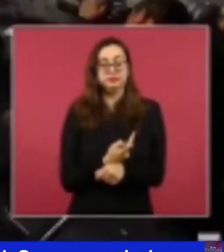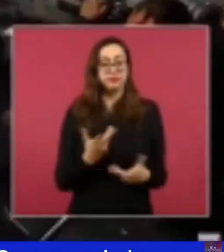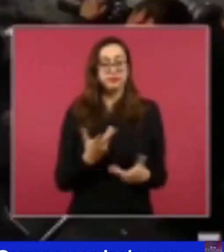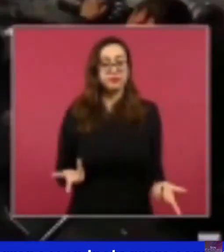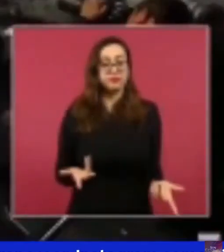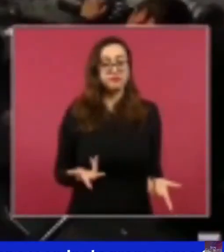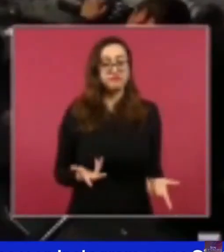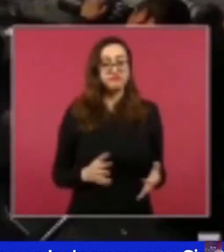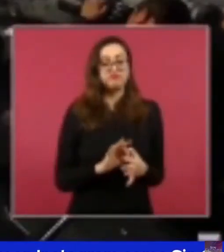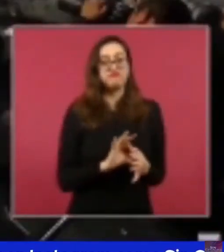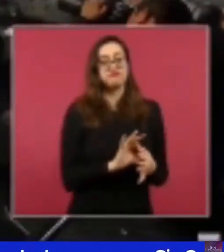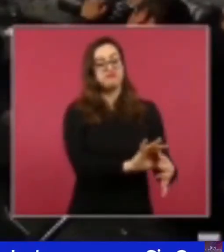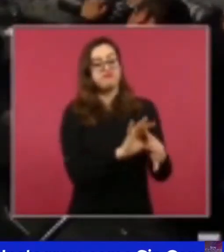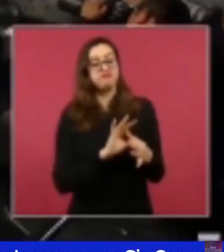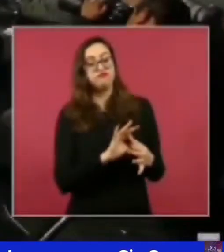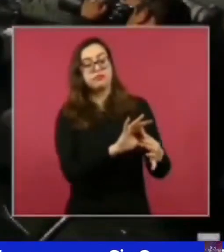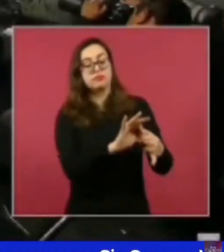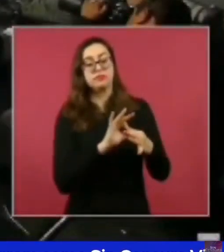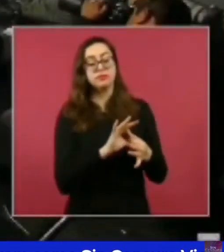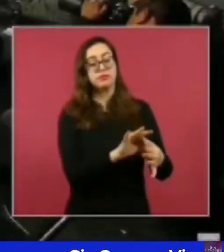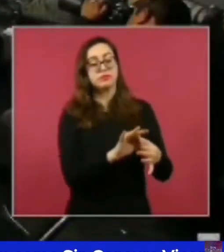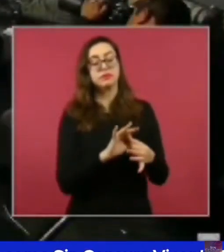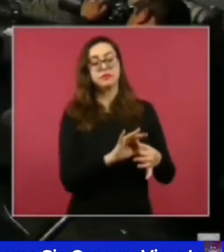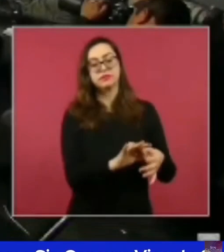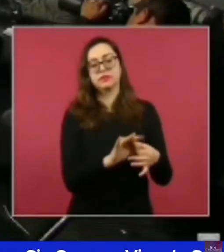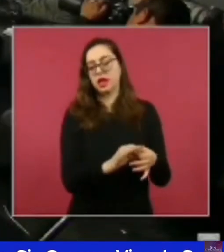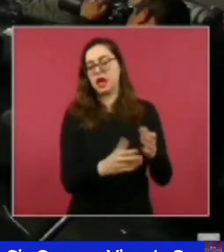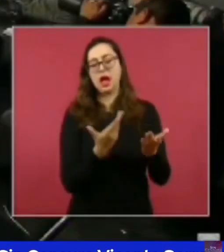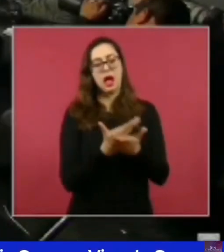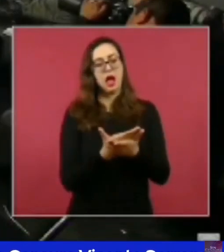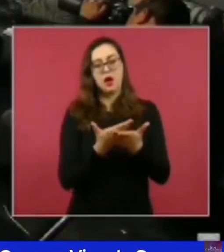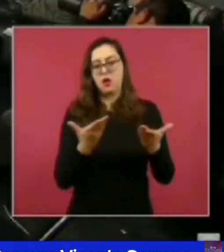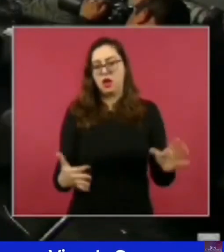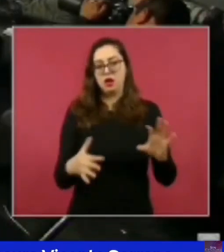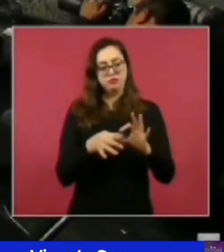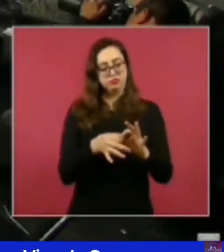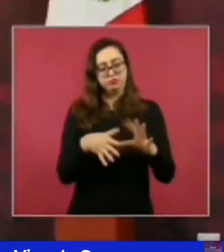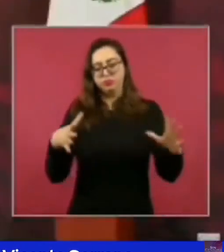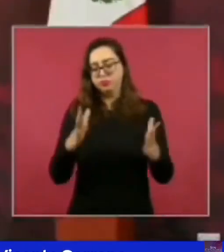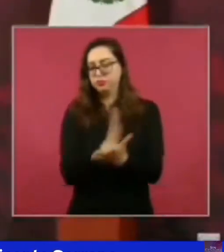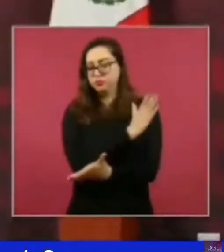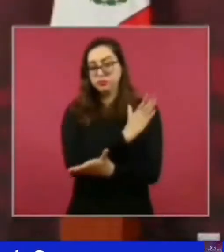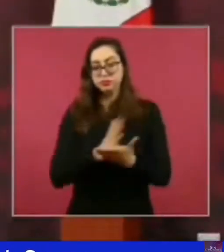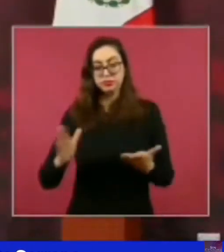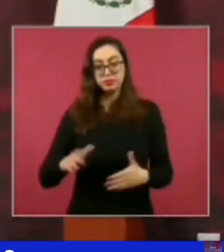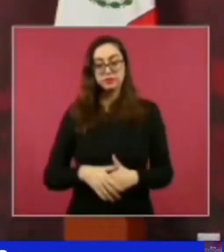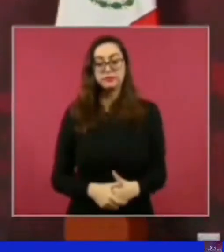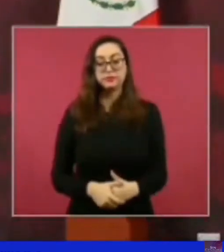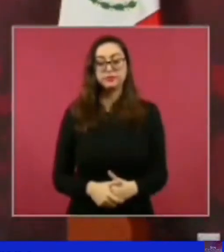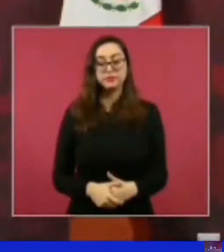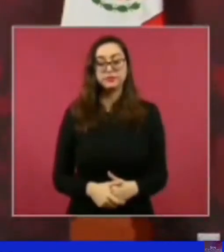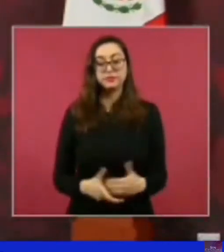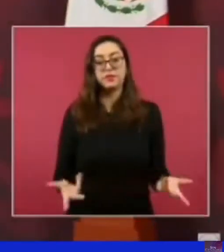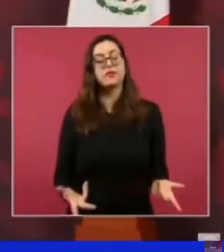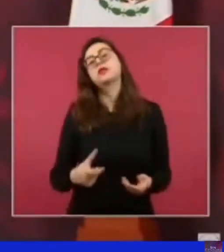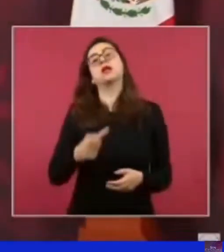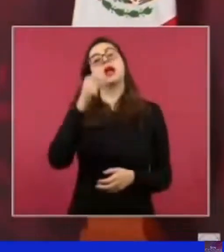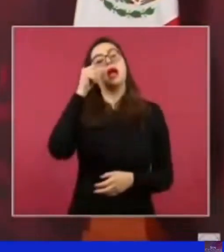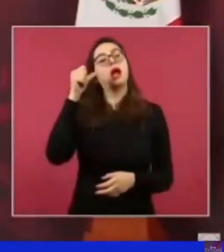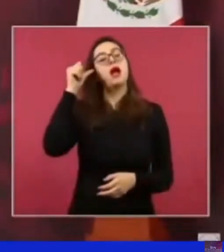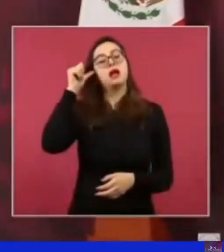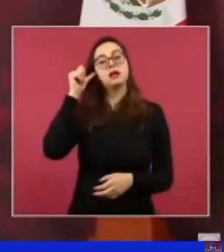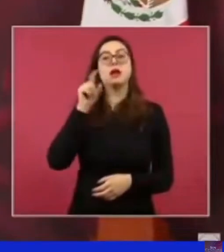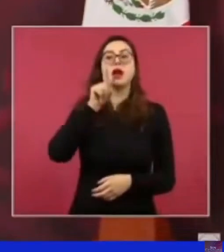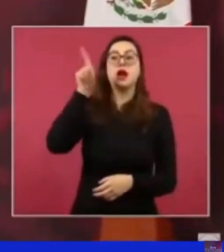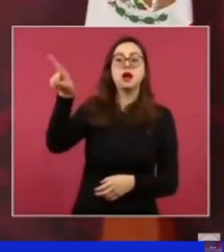señalando a la ministra presidenta de la Suprema, Norma Lucía Piña, por no respetar el protocolo durante la ceremonia